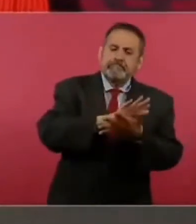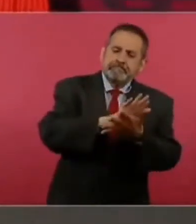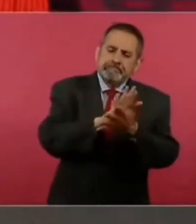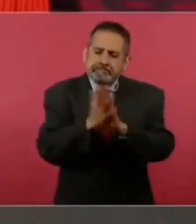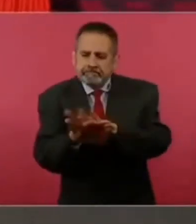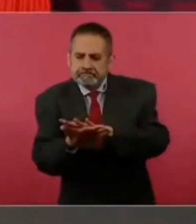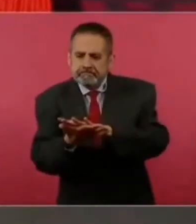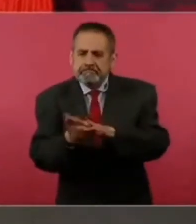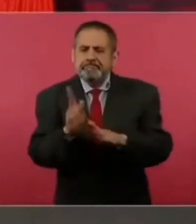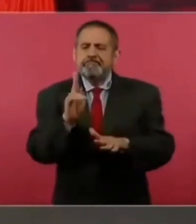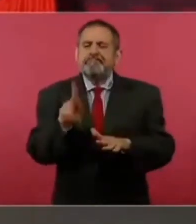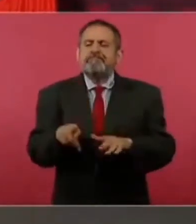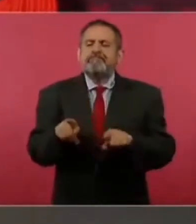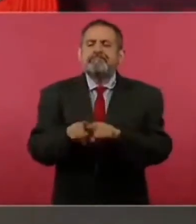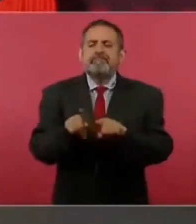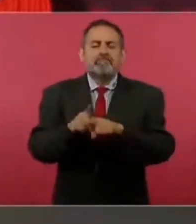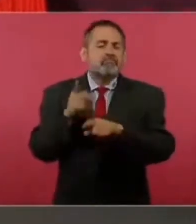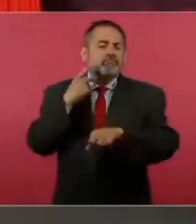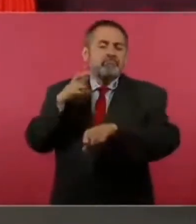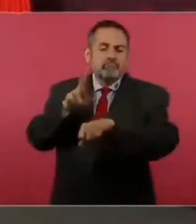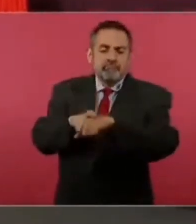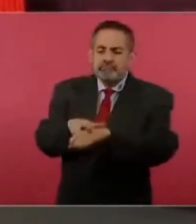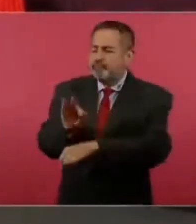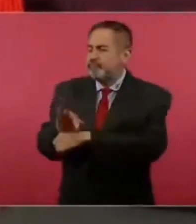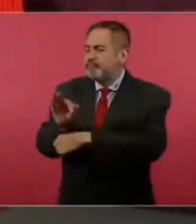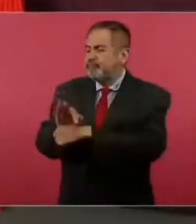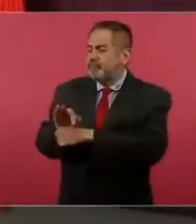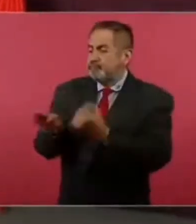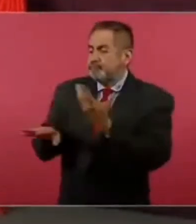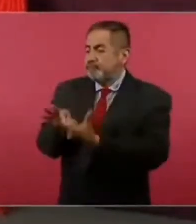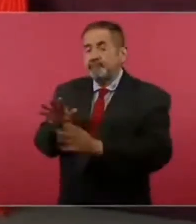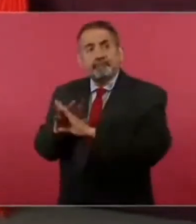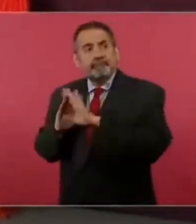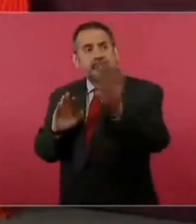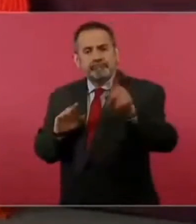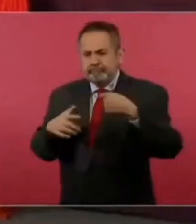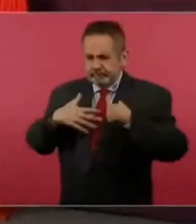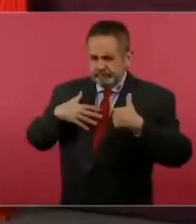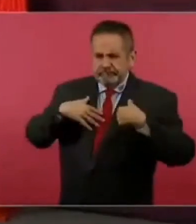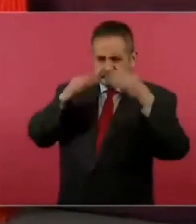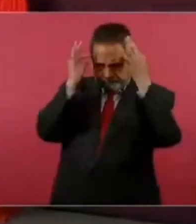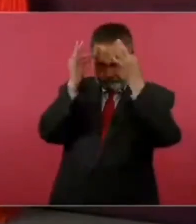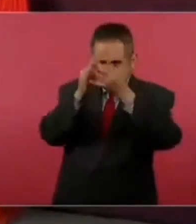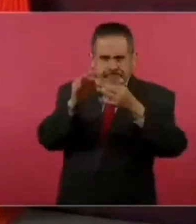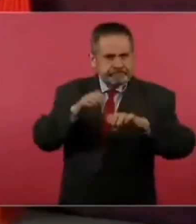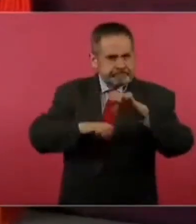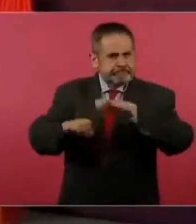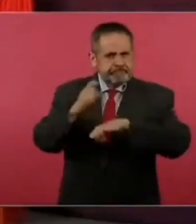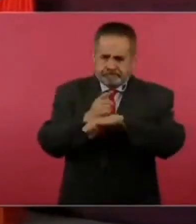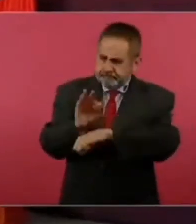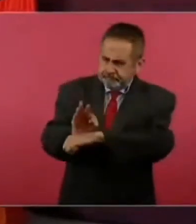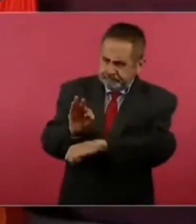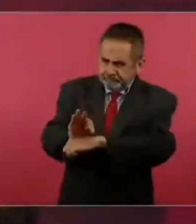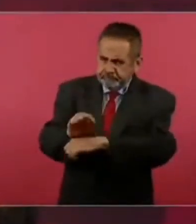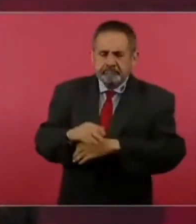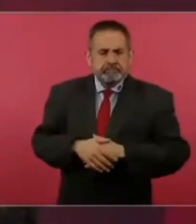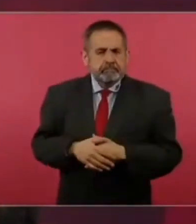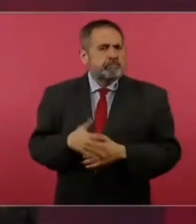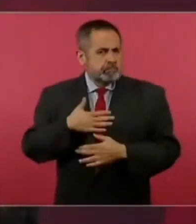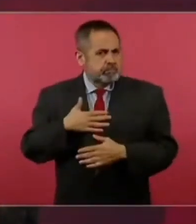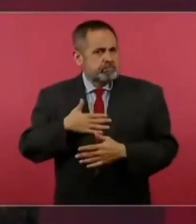de procuradurías para la defensa del migrante Y eso lo Hemos